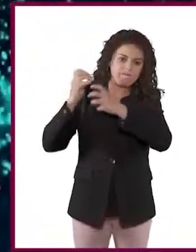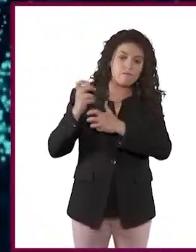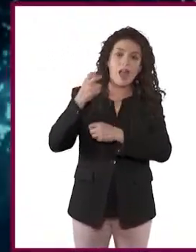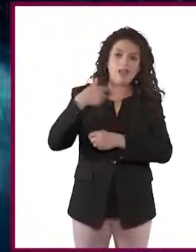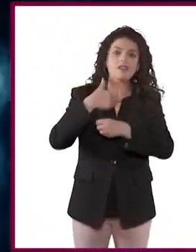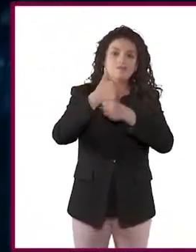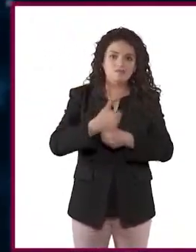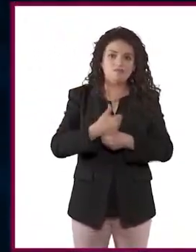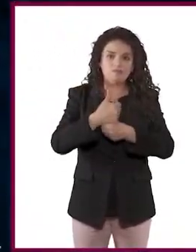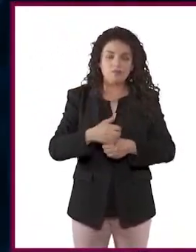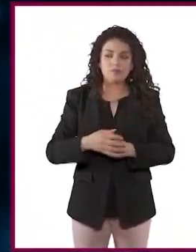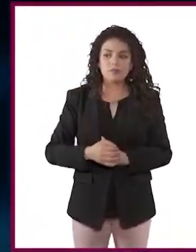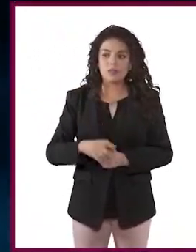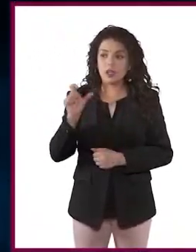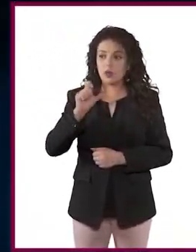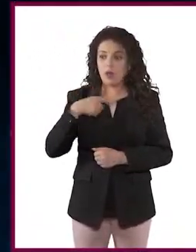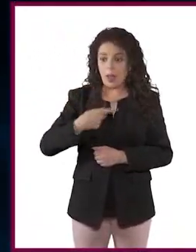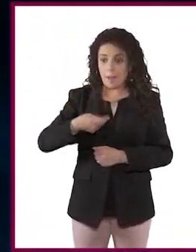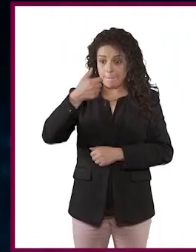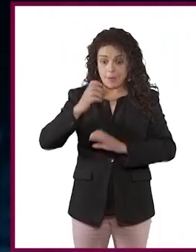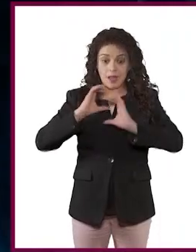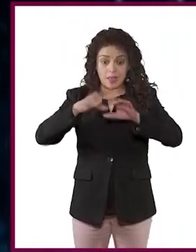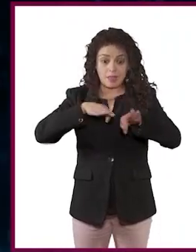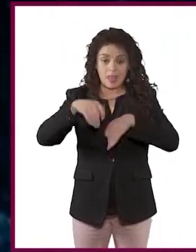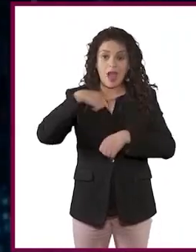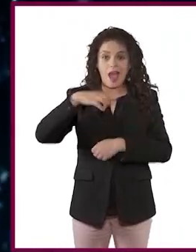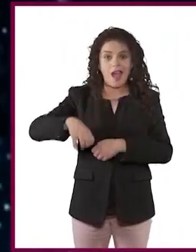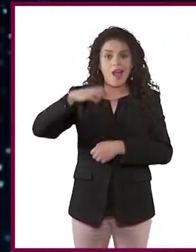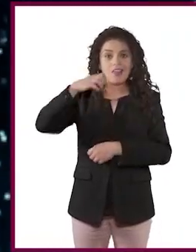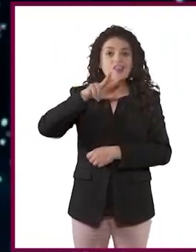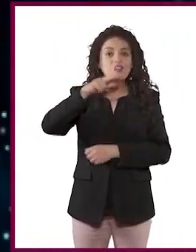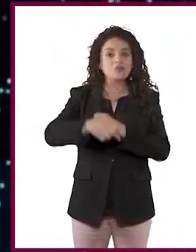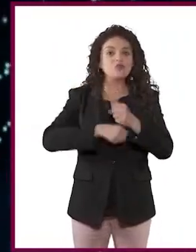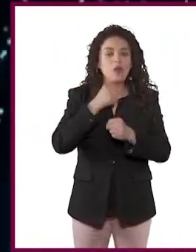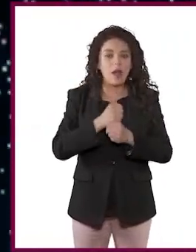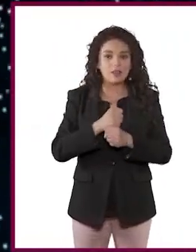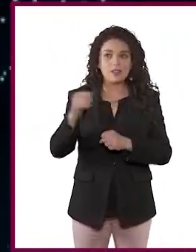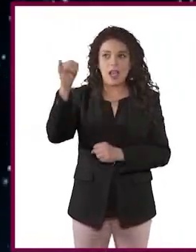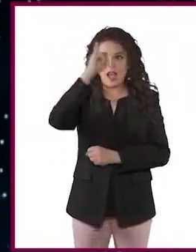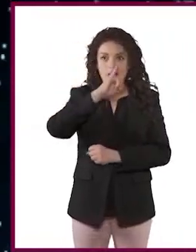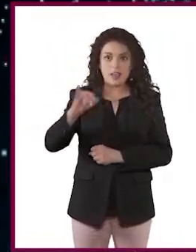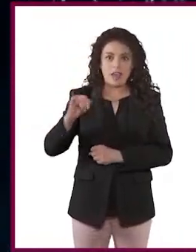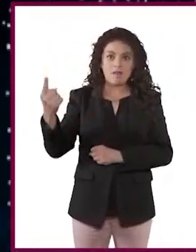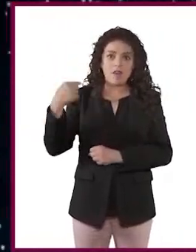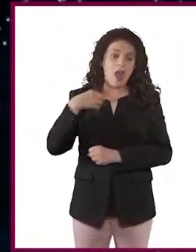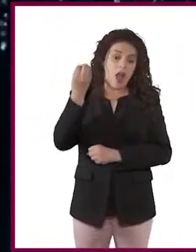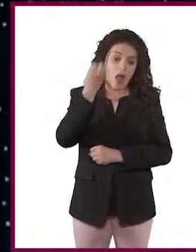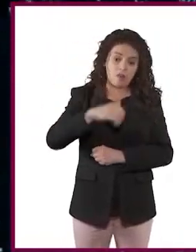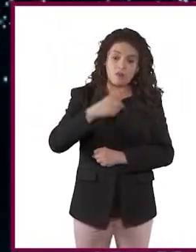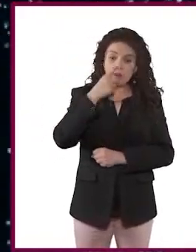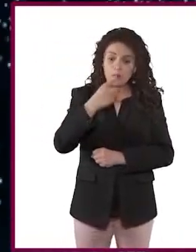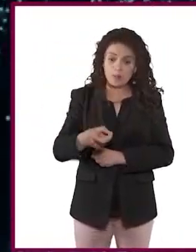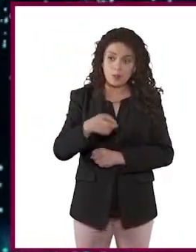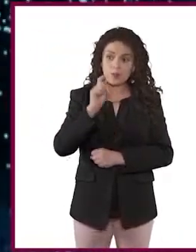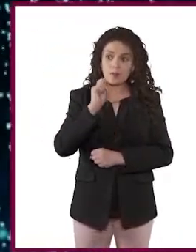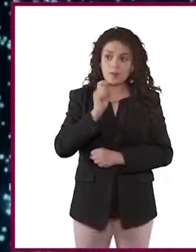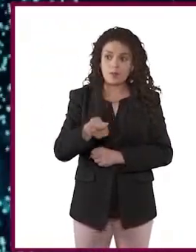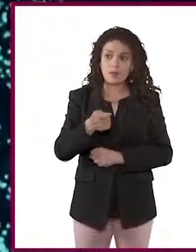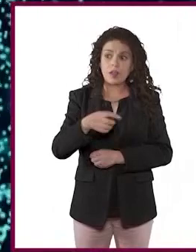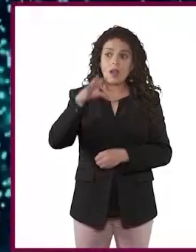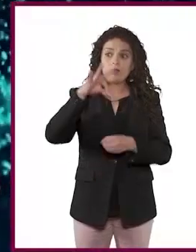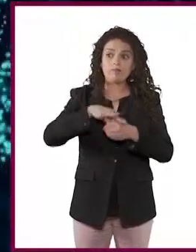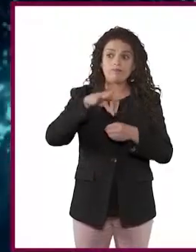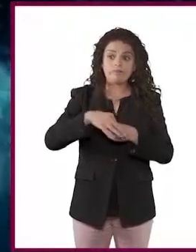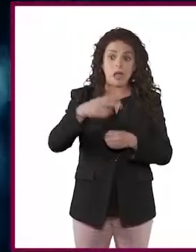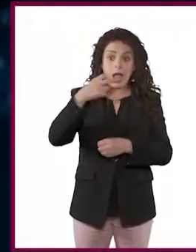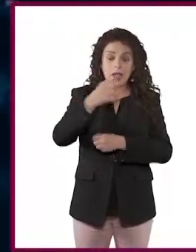en ese tiempo. Cuando yo entré a mi primer trabajo, cuando yo tenía 18 años, me tocó un jefe que nos obligó a votar